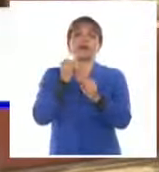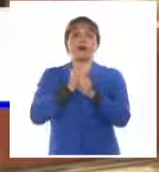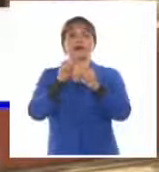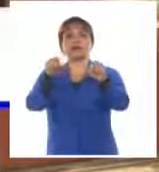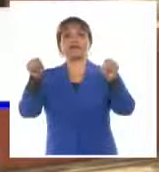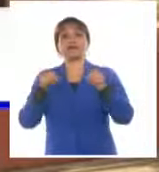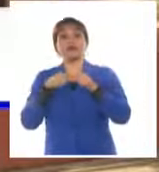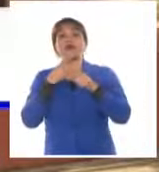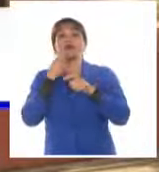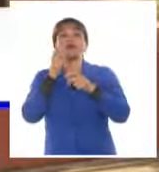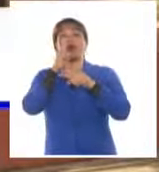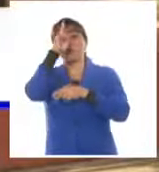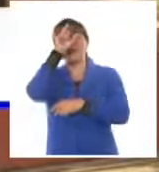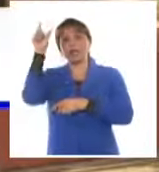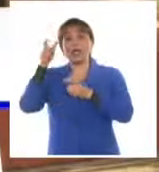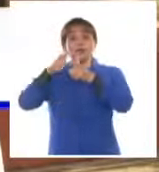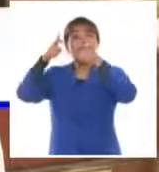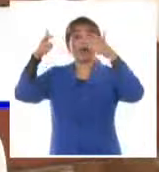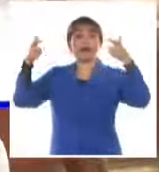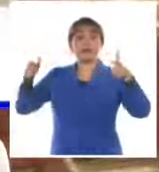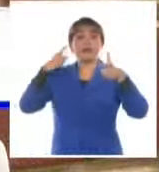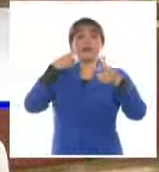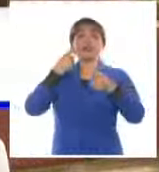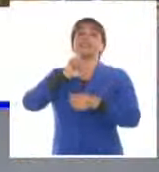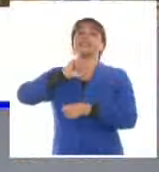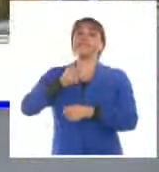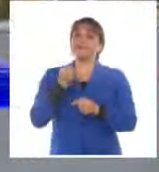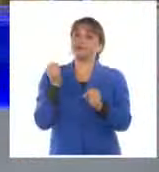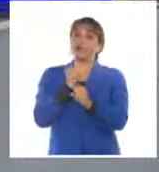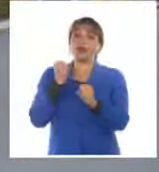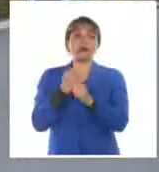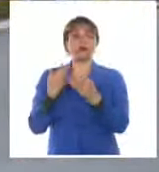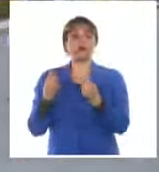hospital muy grande y tiene mucha presión asistencial.